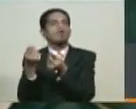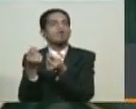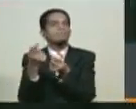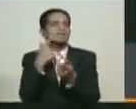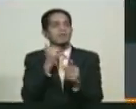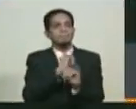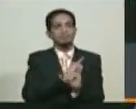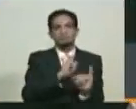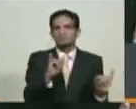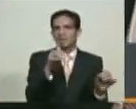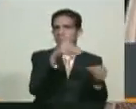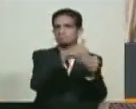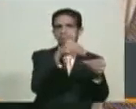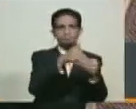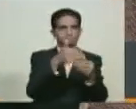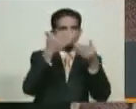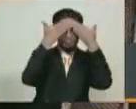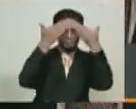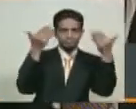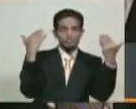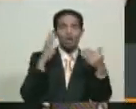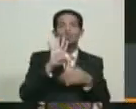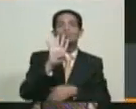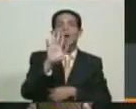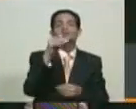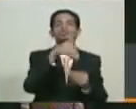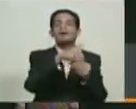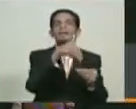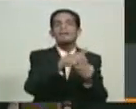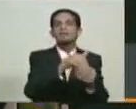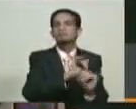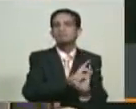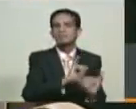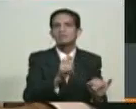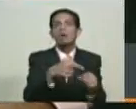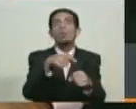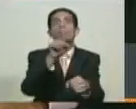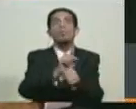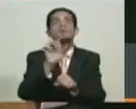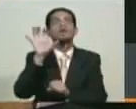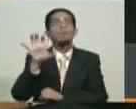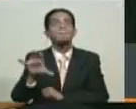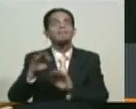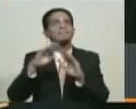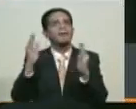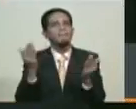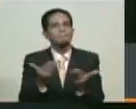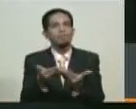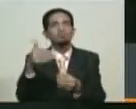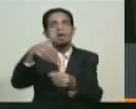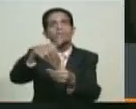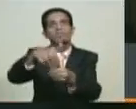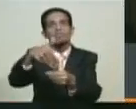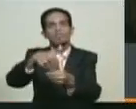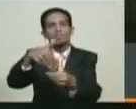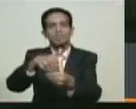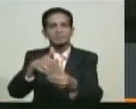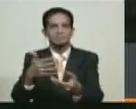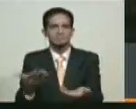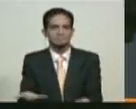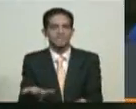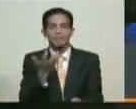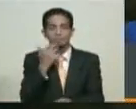electoral. 4 elecciones en fila, 9 meses y medio, único país del mundo. No creo que haya un país en los últimos 100 años que haya